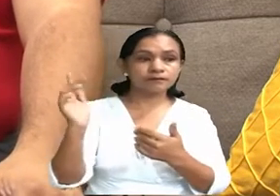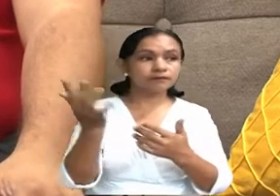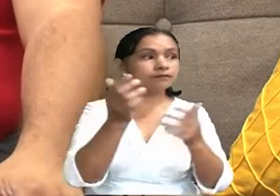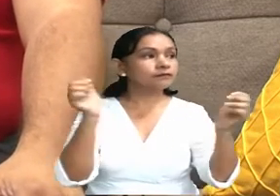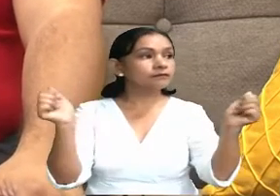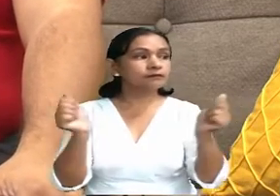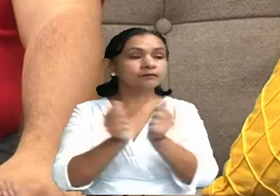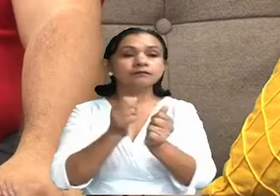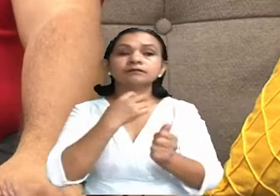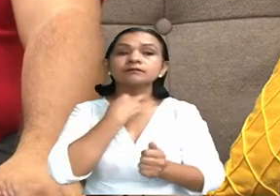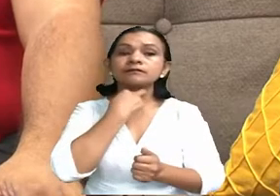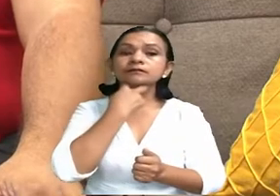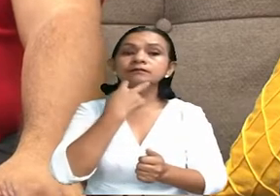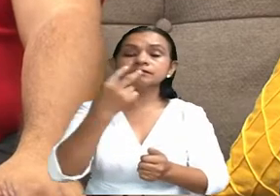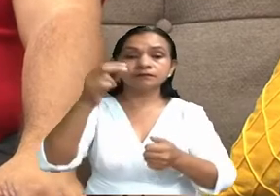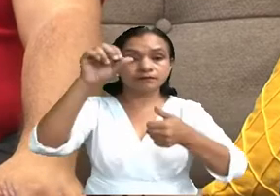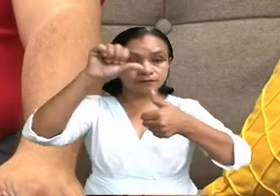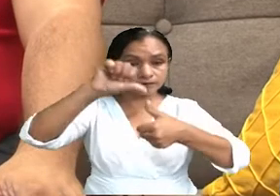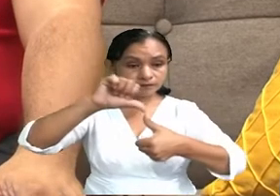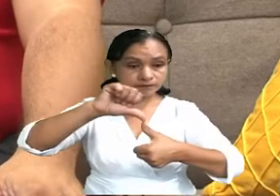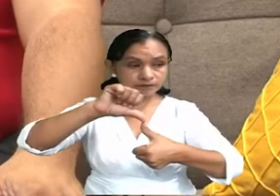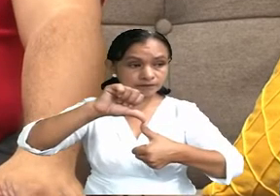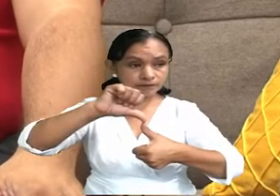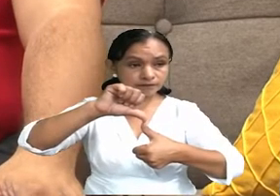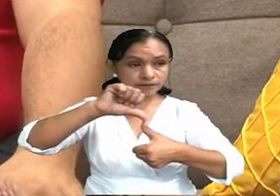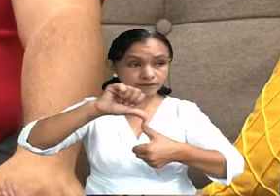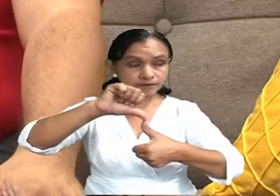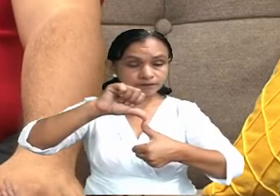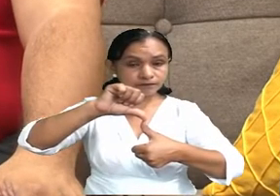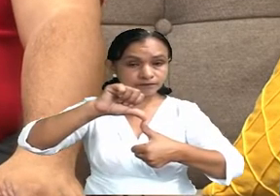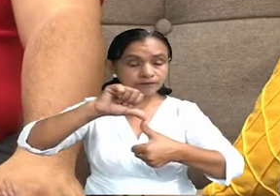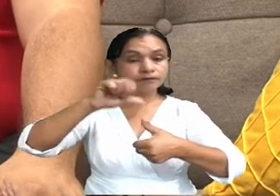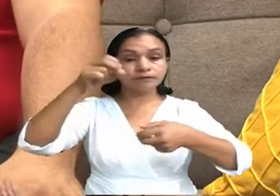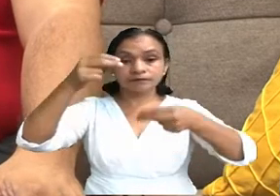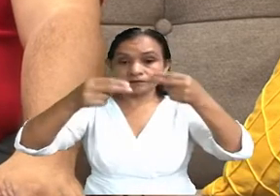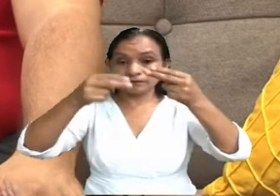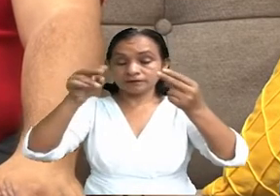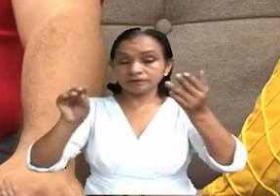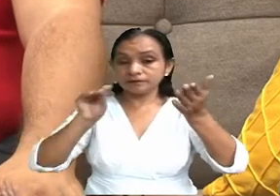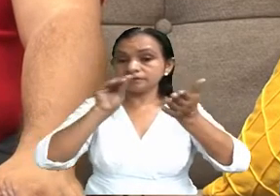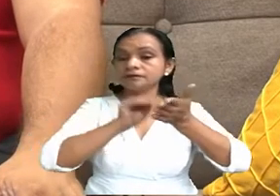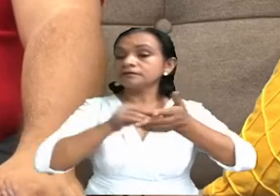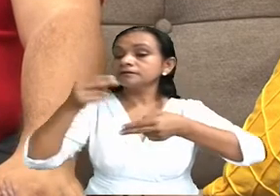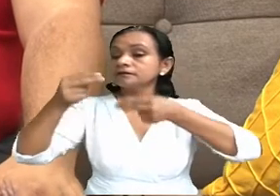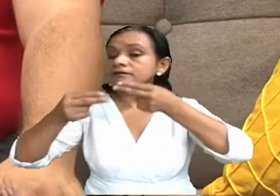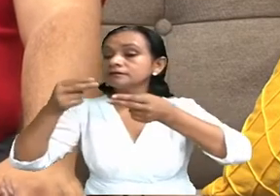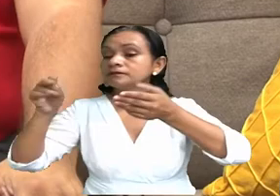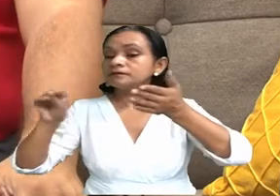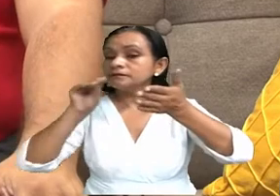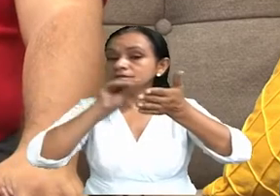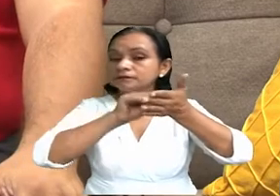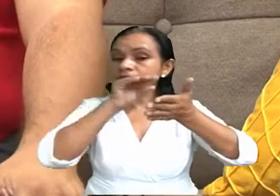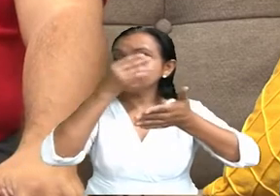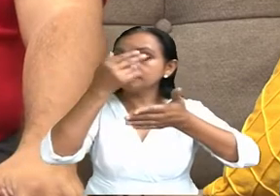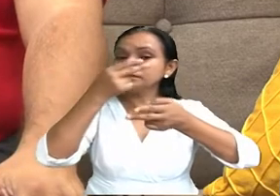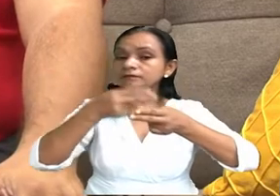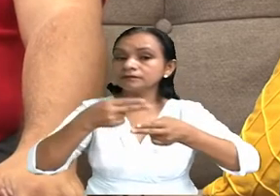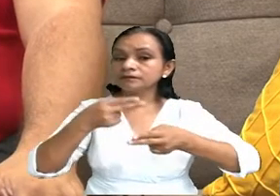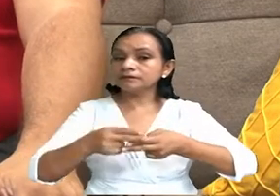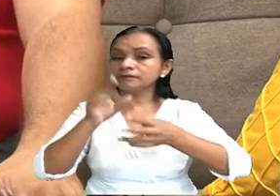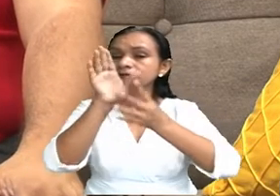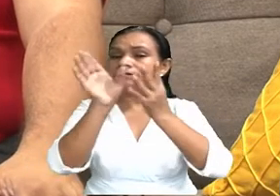único país de Centroamérica que tiene una base estadística e informativa de las personas